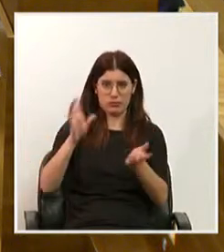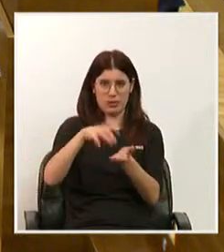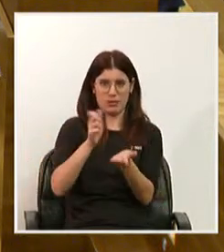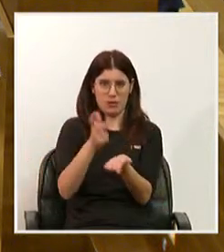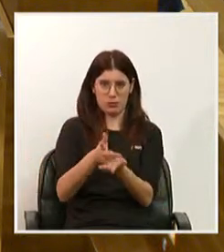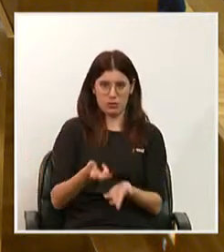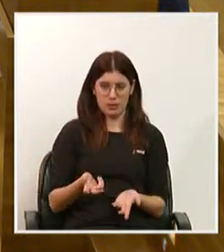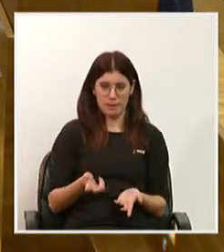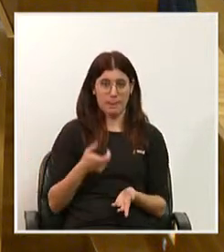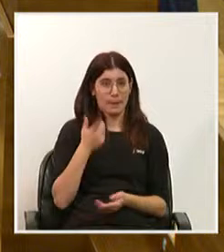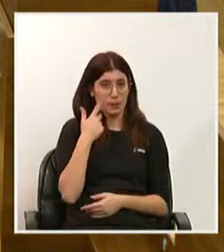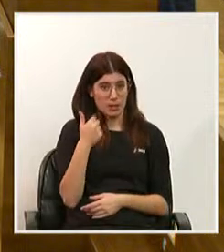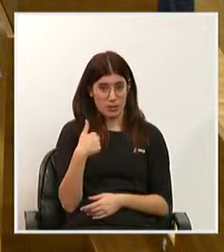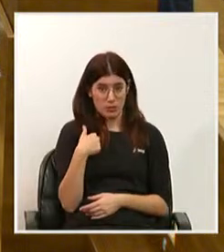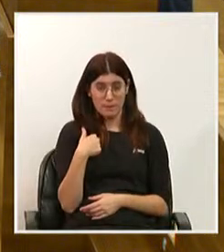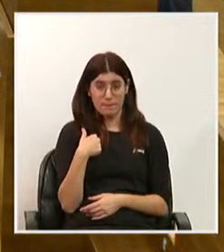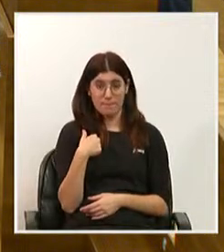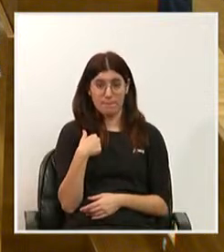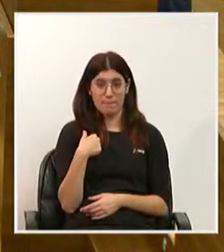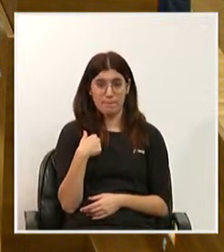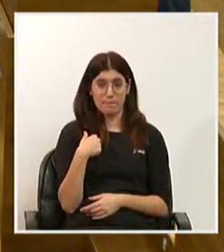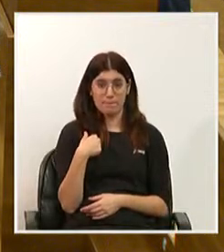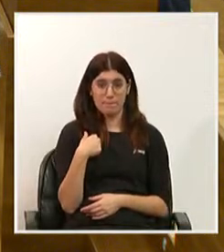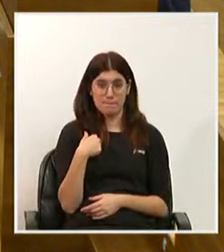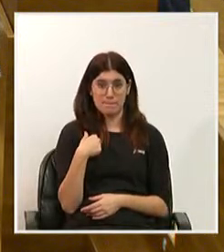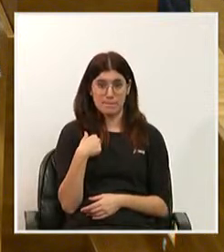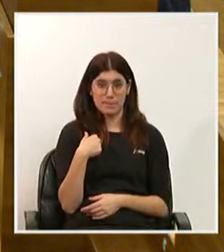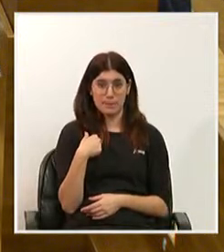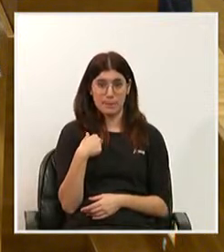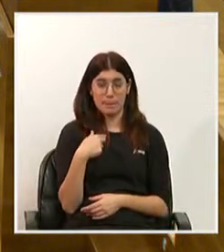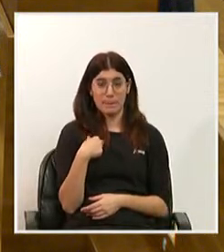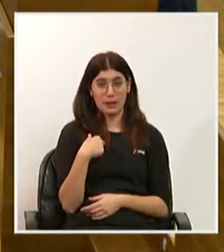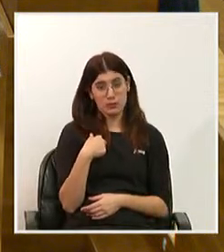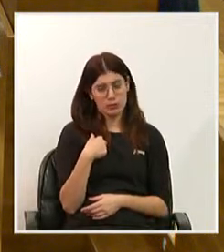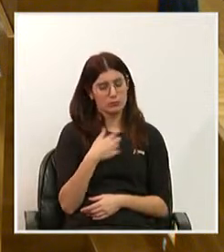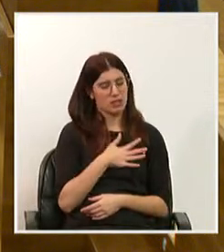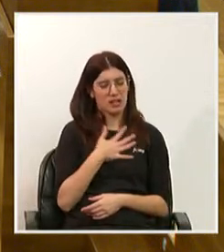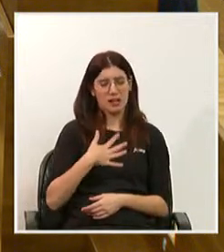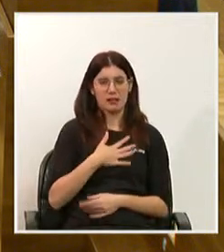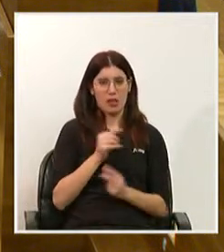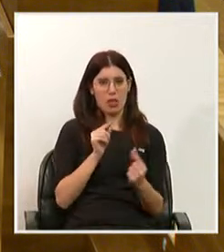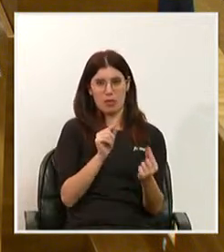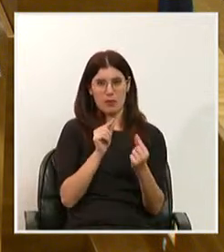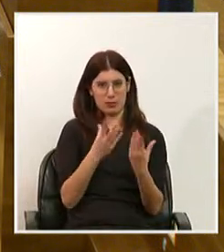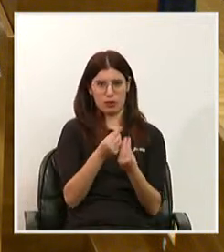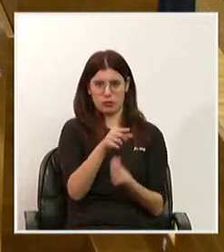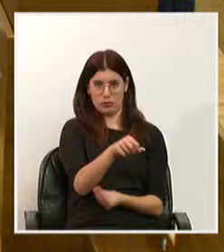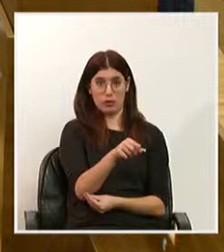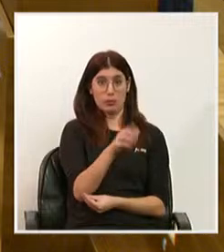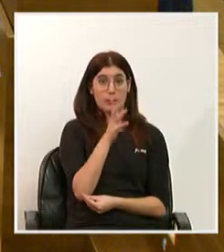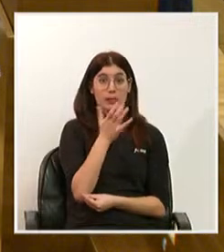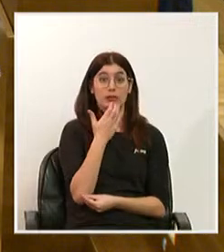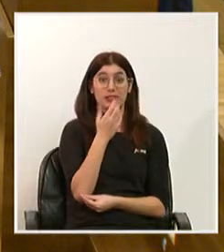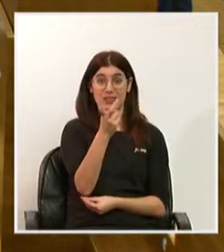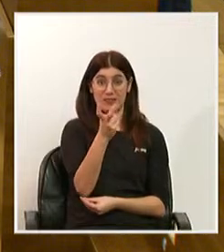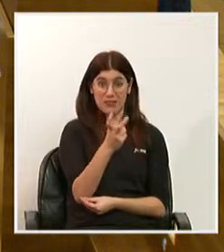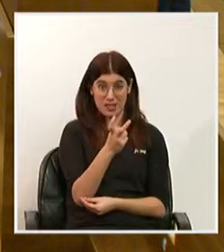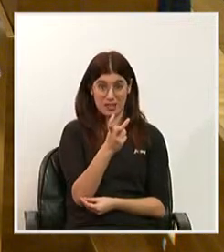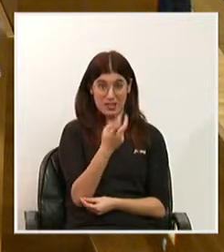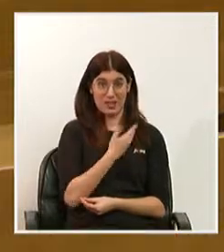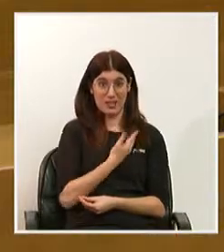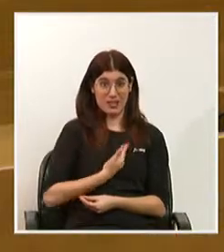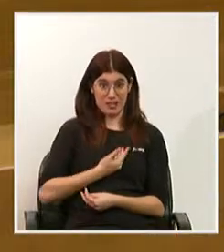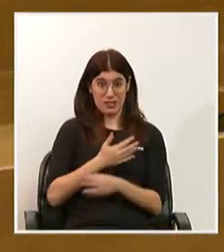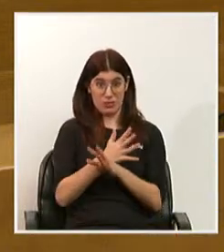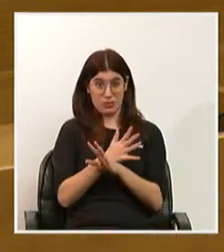yo e estoy encantado de debatir con usted pero si tiene que venir la patronal del juego